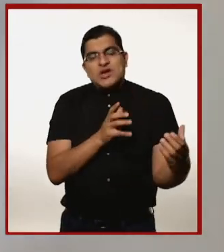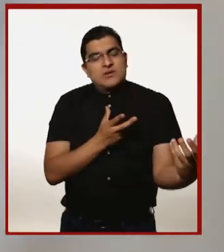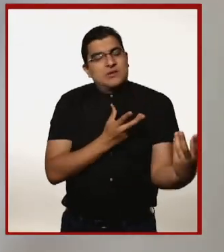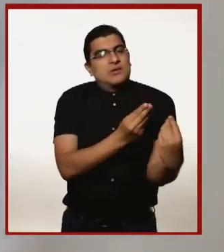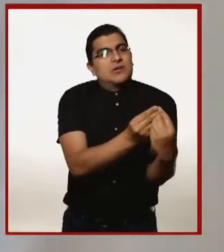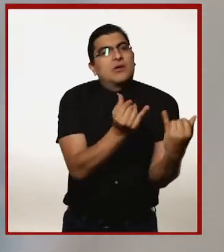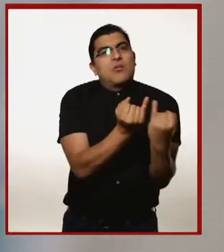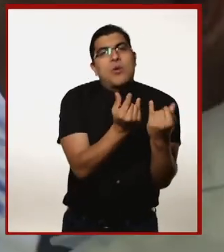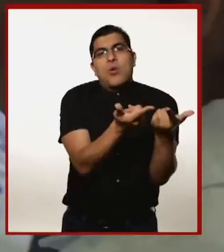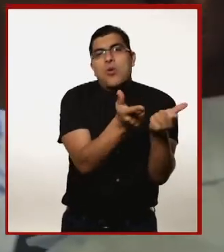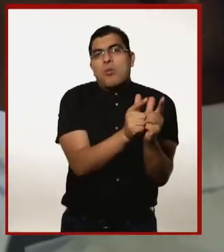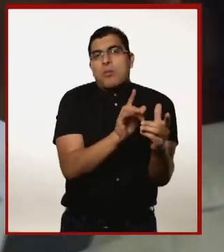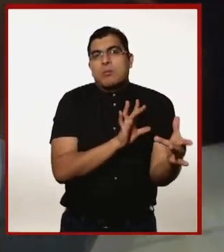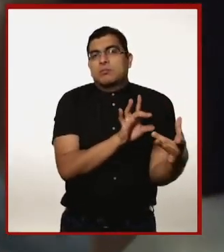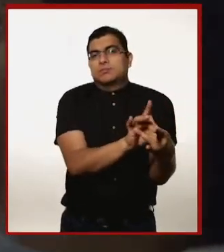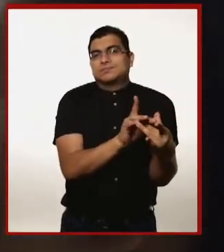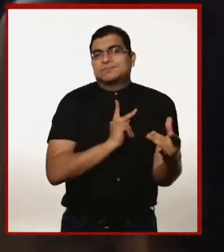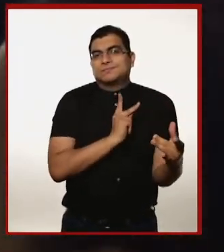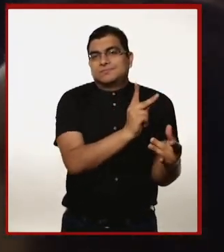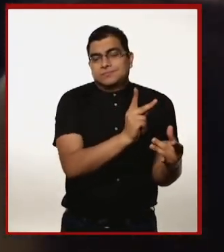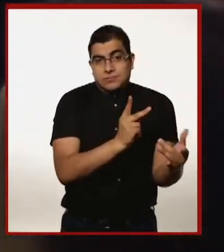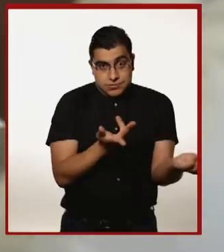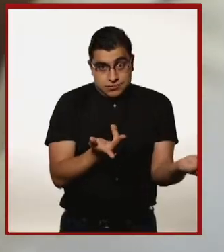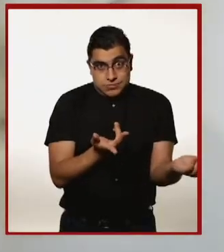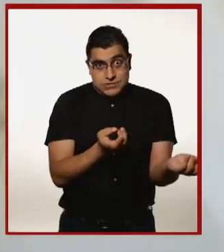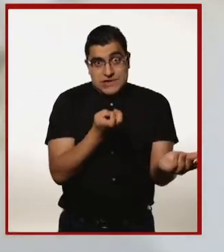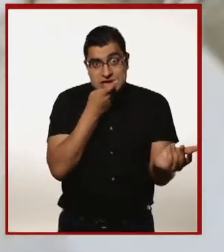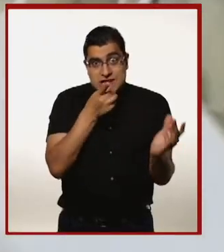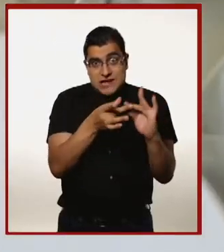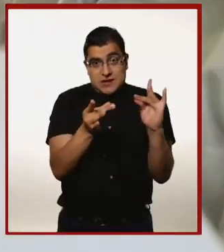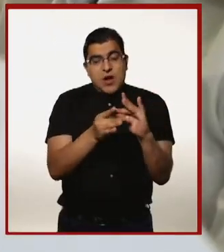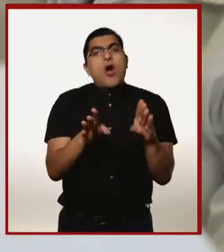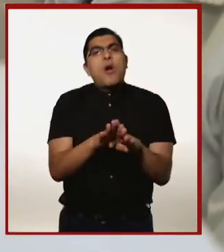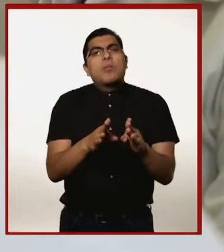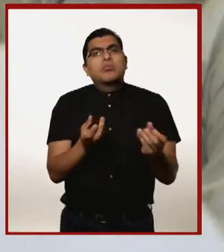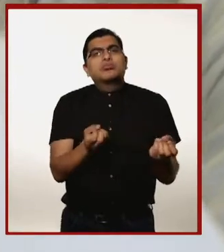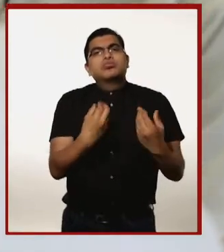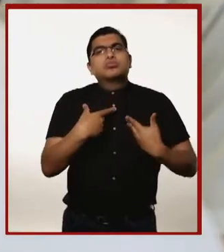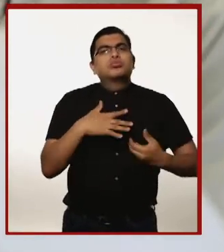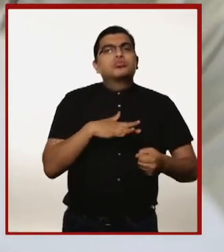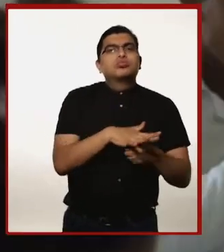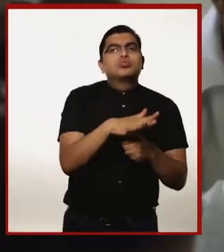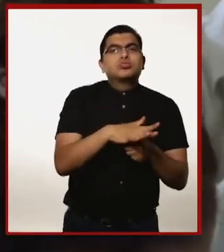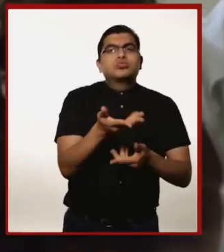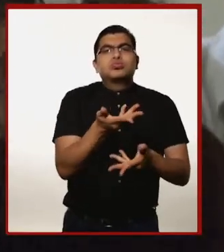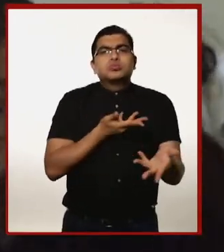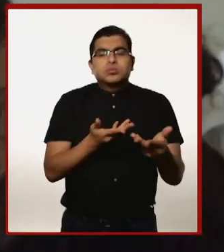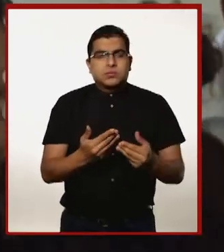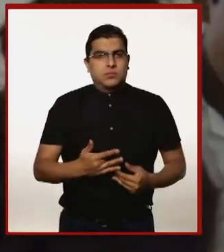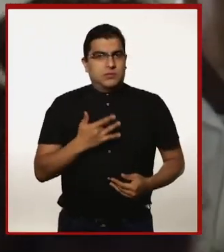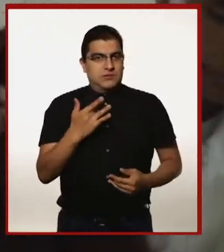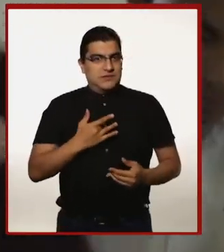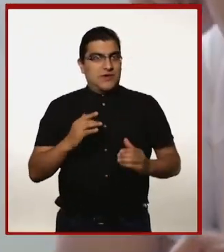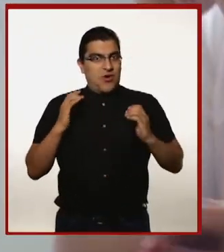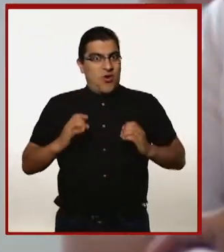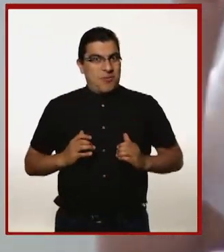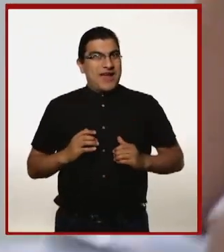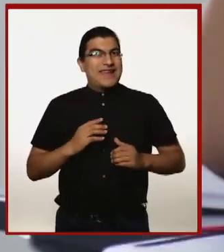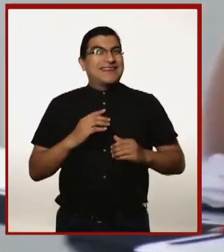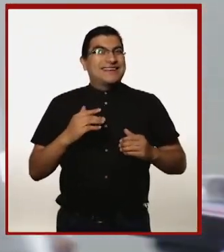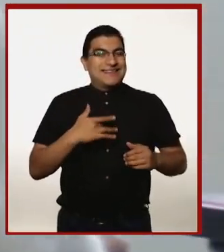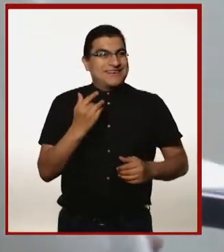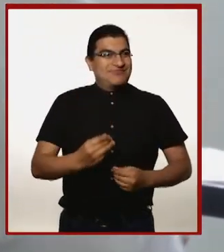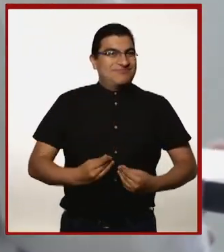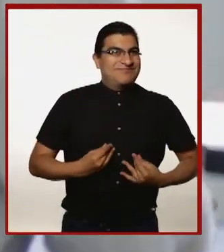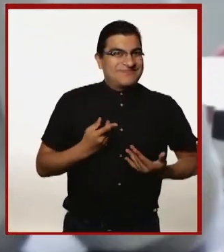que este grupo representa. Y bueno, lo que ya hablábamos también antes de cómo se satisfacen esas necesidades emocionales o